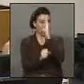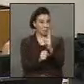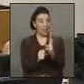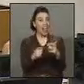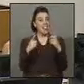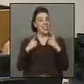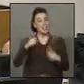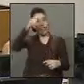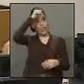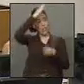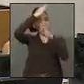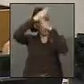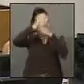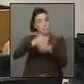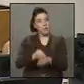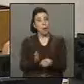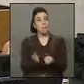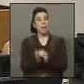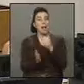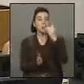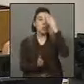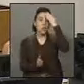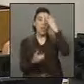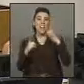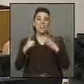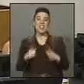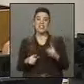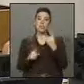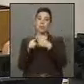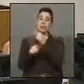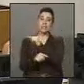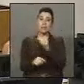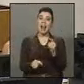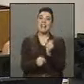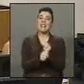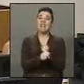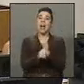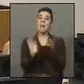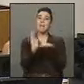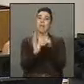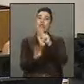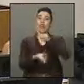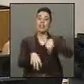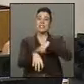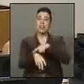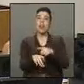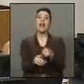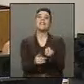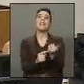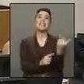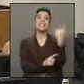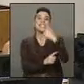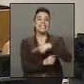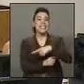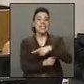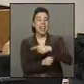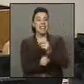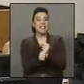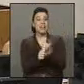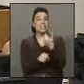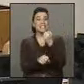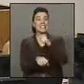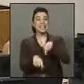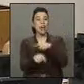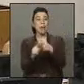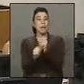descanso dominical más un día de descanso a la semana y trabajaran como es usual, 12 horas mínimo, tendrían una jornada de 60 horas a la semana, lo que supera